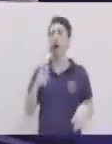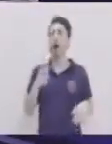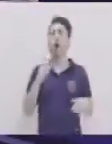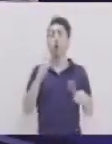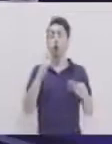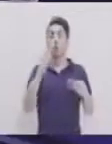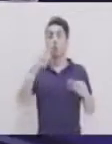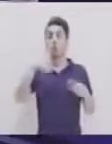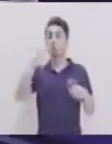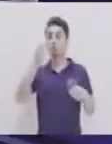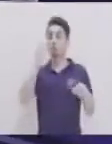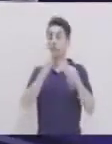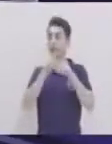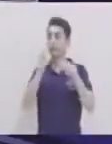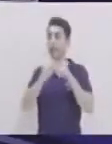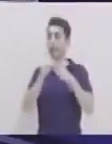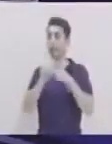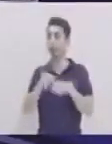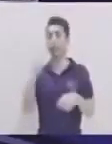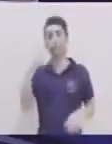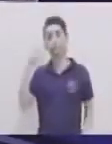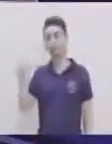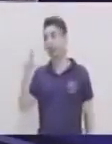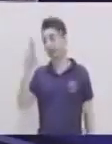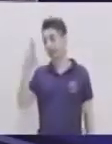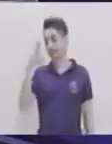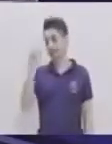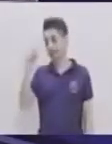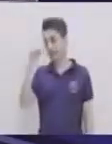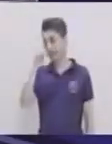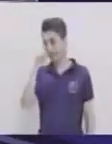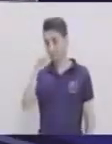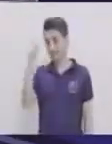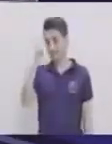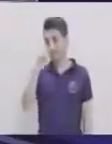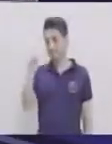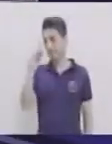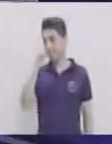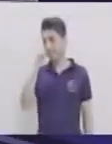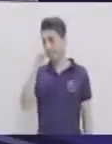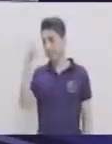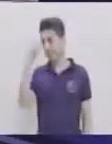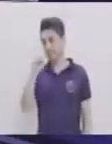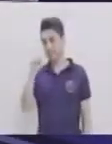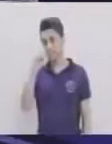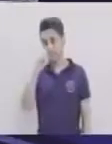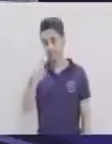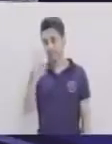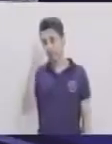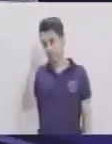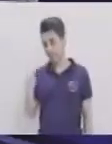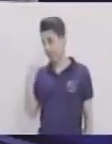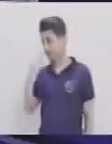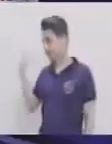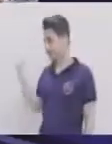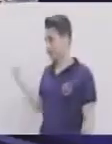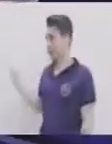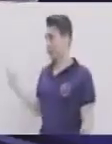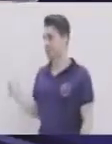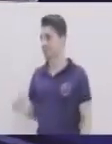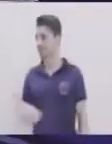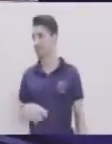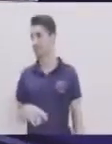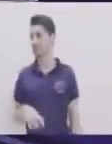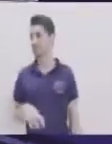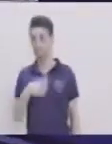las cucharas, siempre lo pongo en retetet, ¿ok? Entonces vamos a volver a hacerlo para que